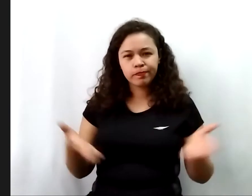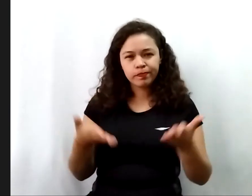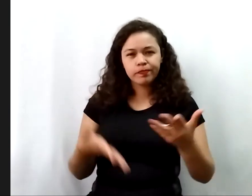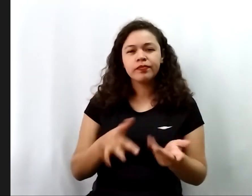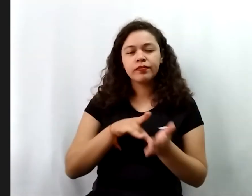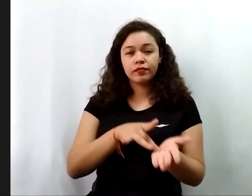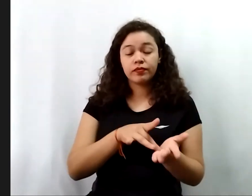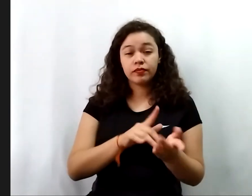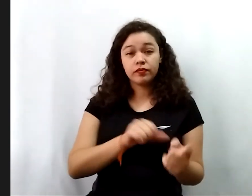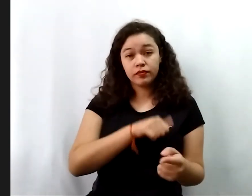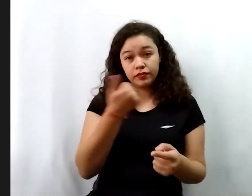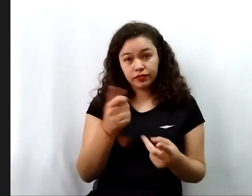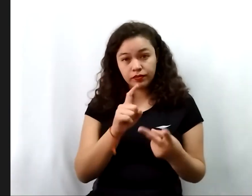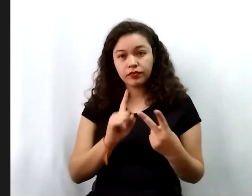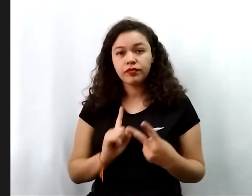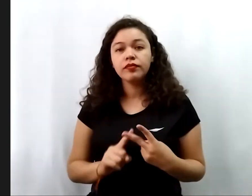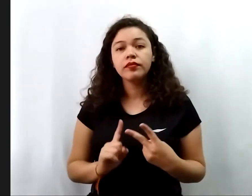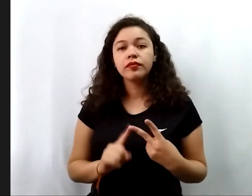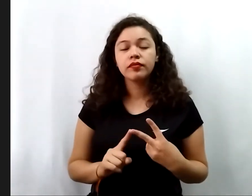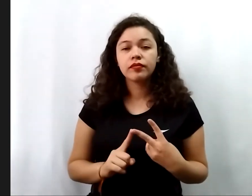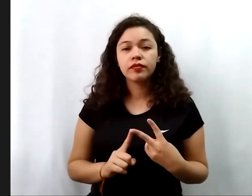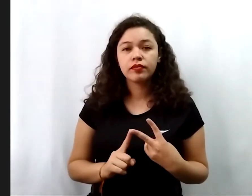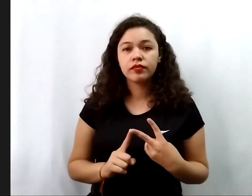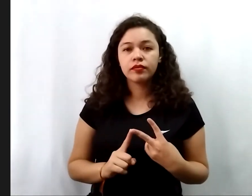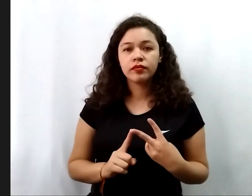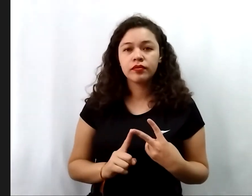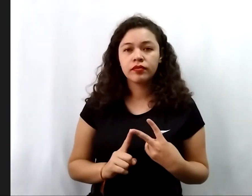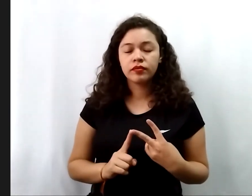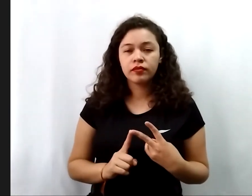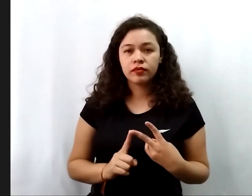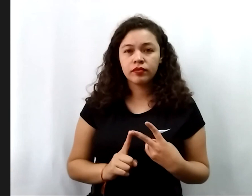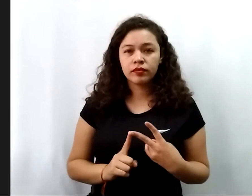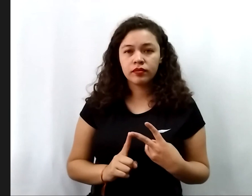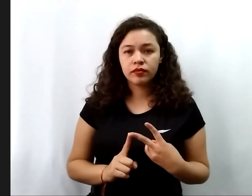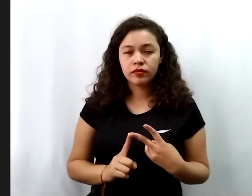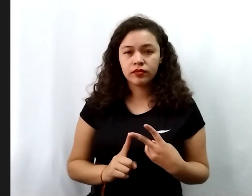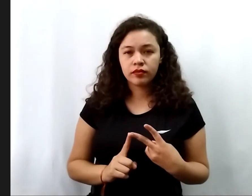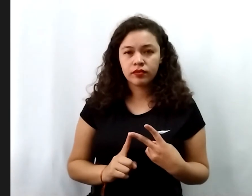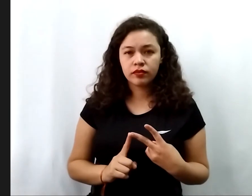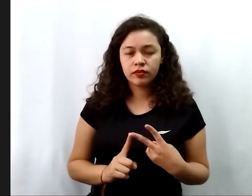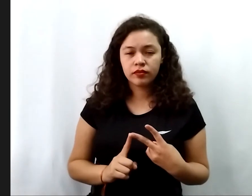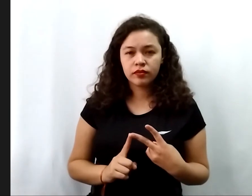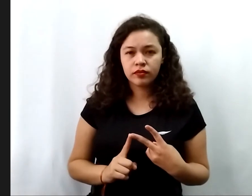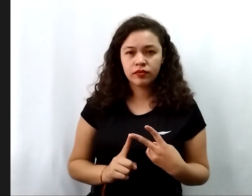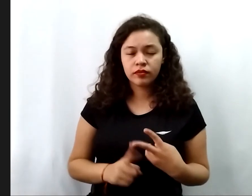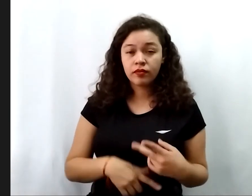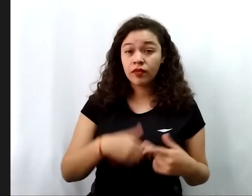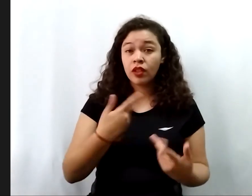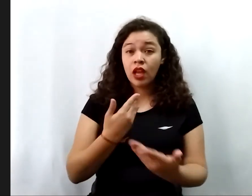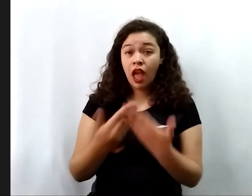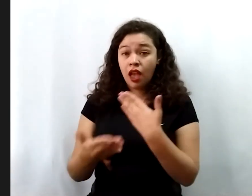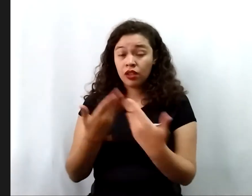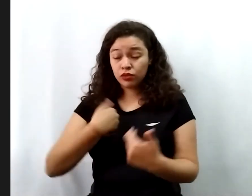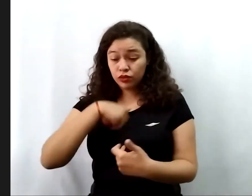Lo otro que tiene que ver es focalizarnos siempre, o sea, para quién, cada acción que hacemos,